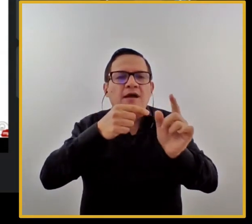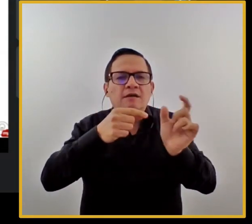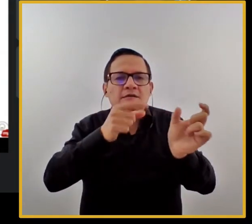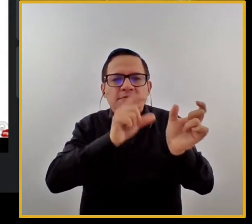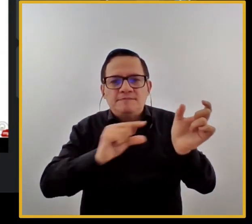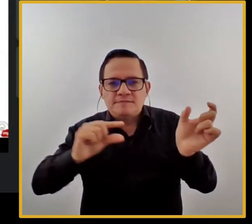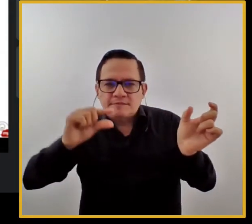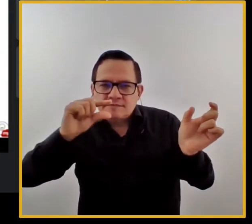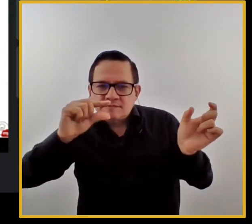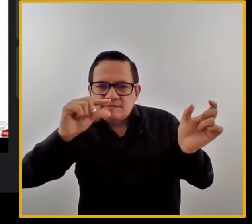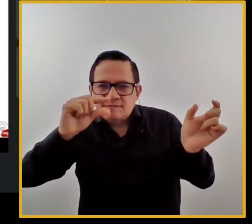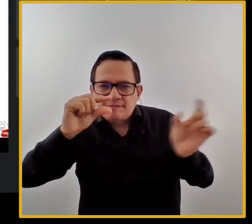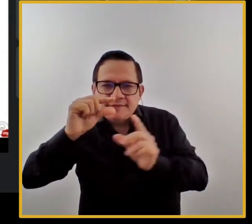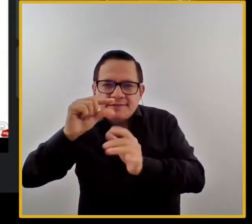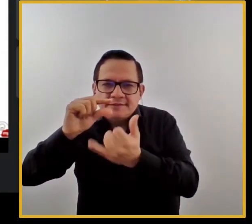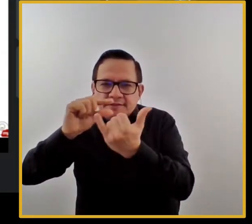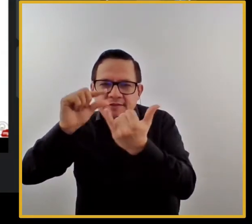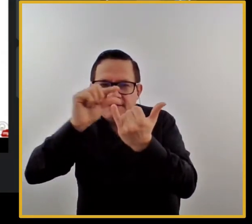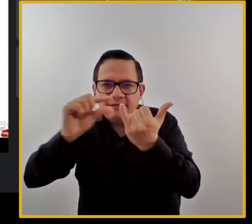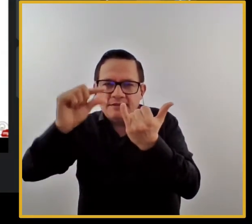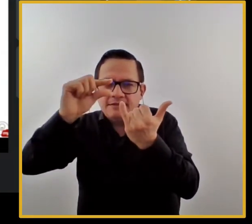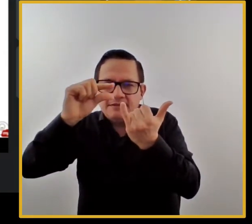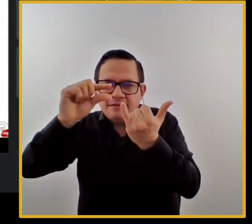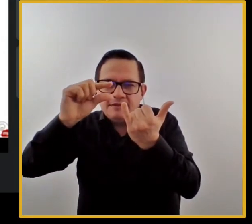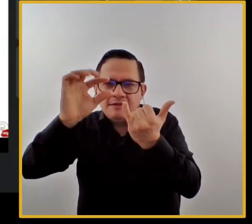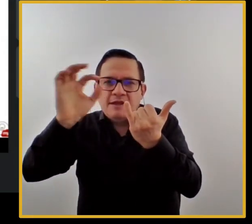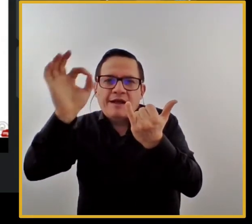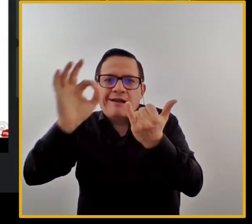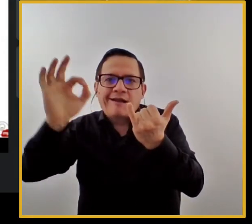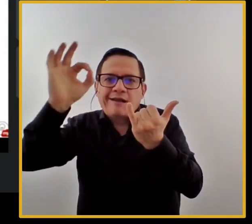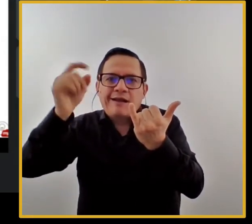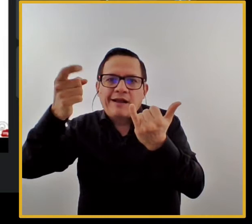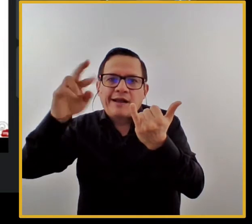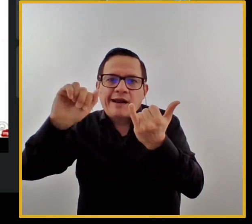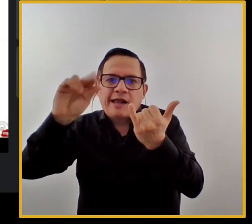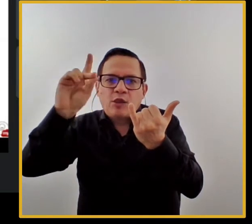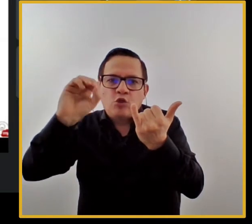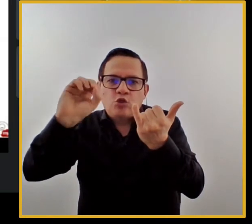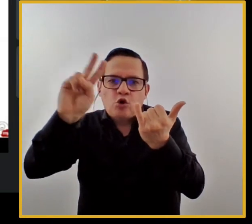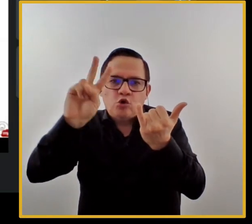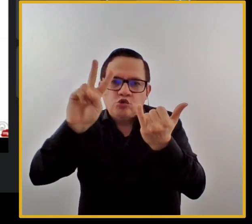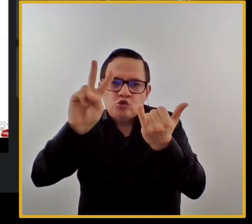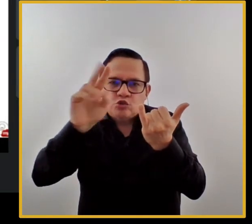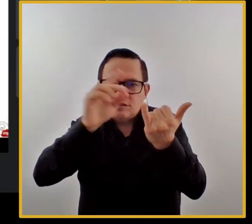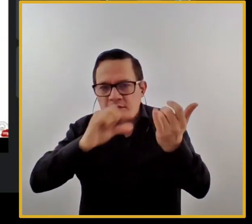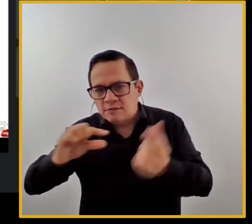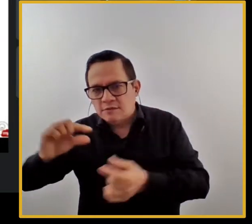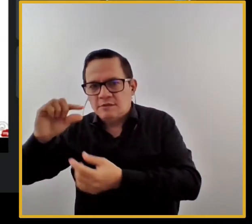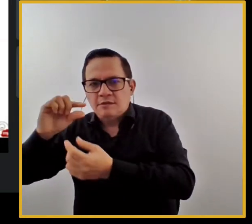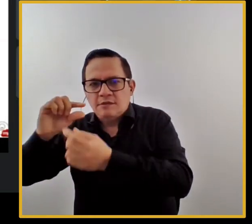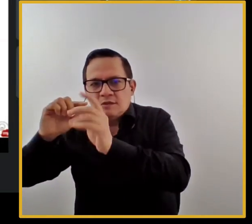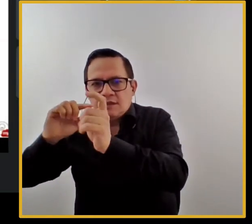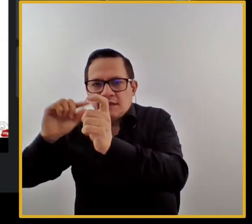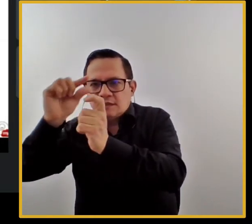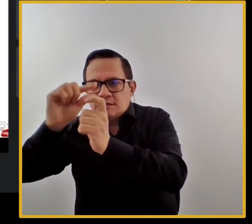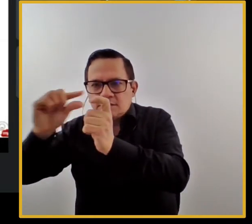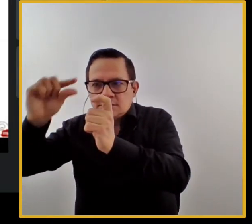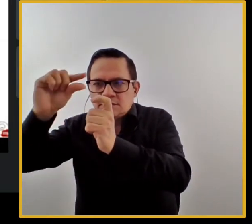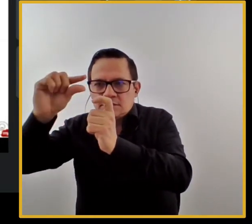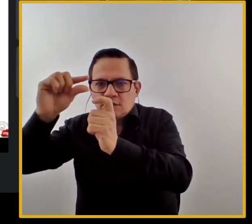es de grado 2 y tenemos acá que también esto es de grado 2. O sea que esta función, ¿cierto?